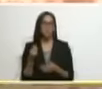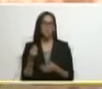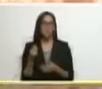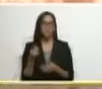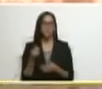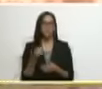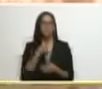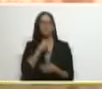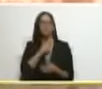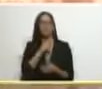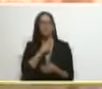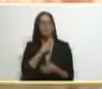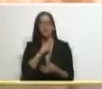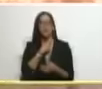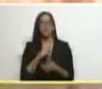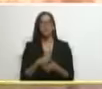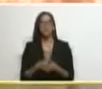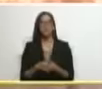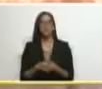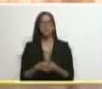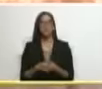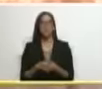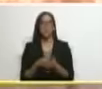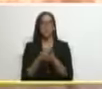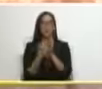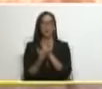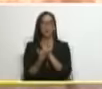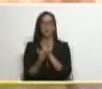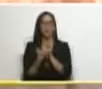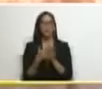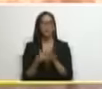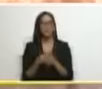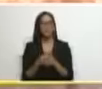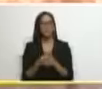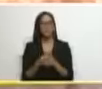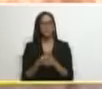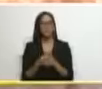sacerdote del pueblo, de los barrios, jesuita,